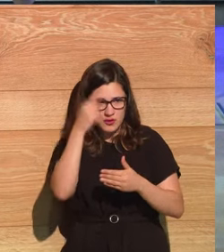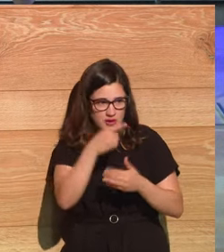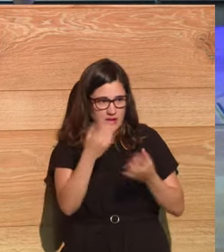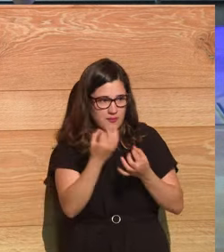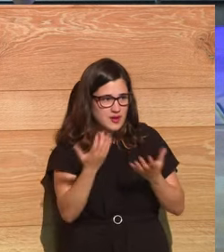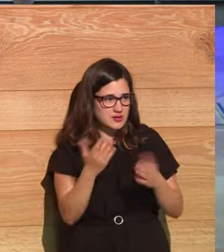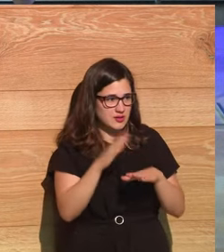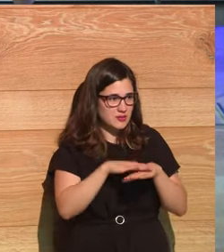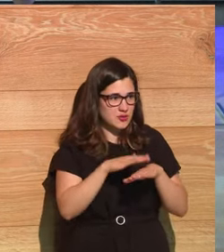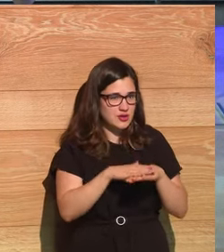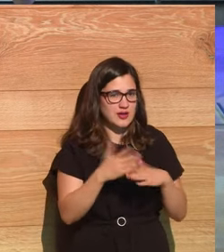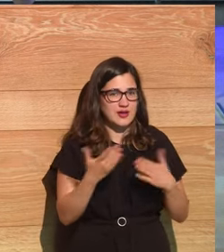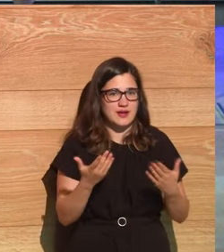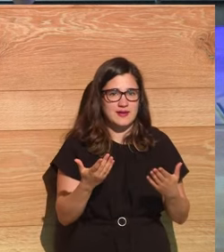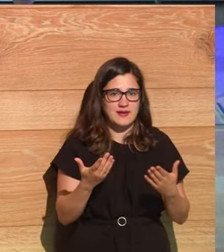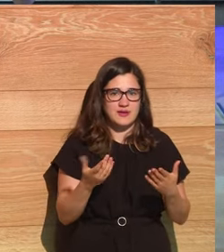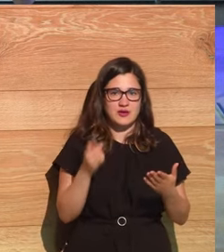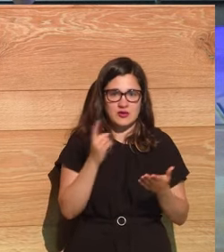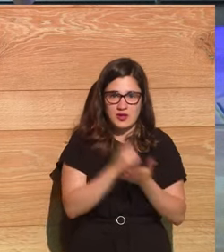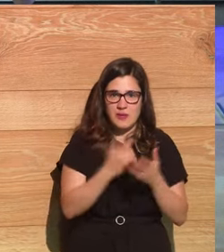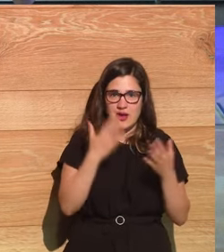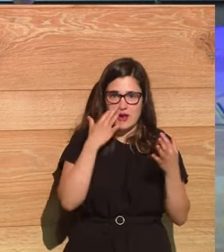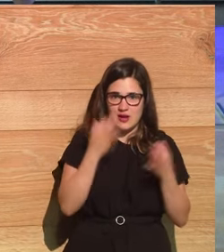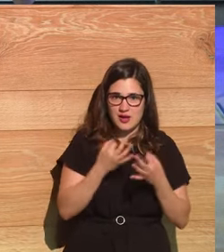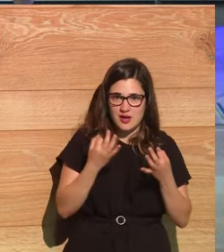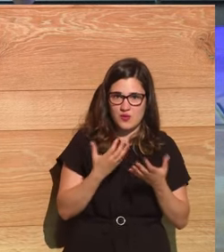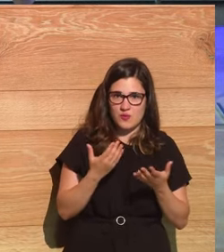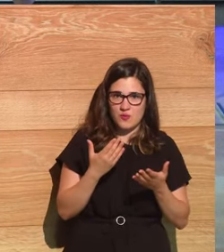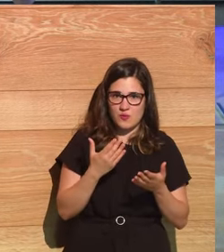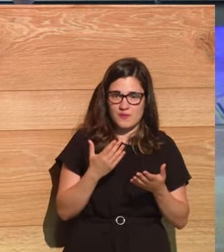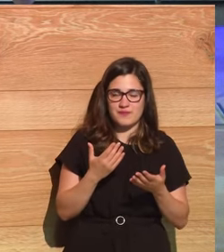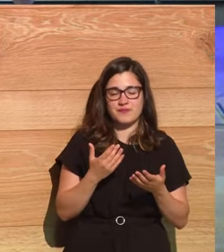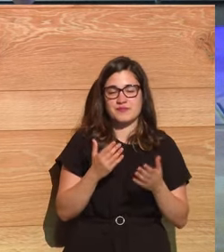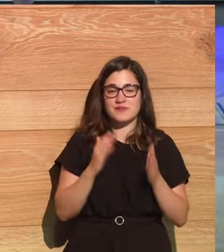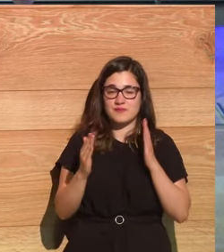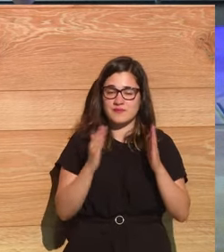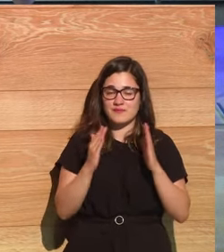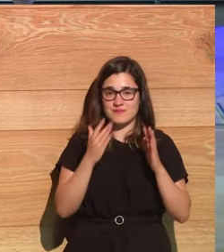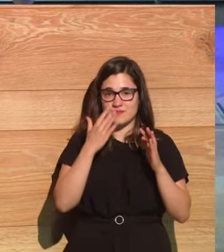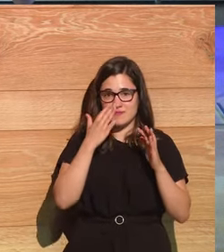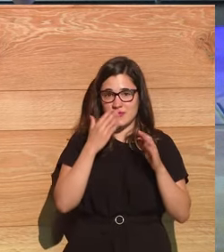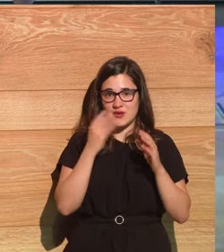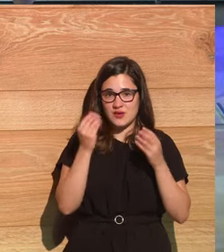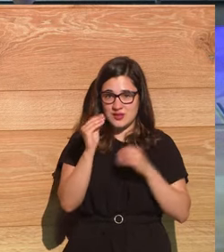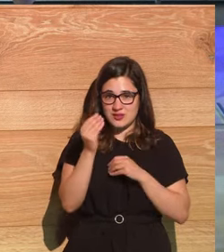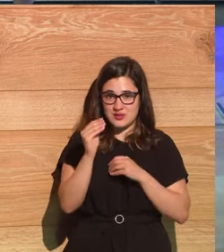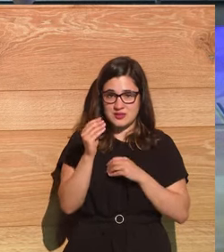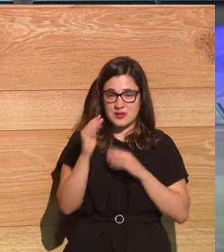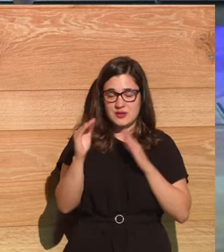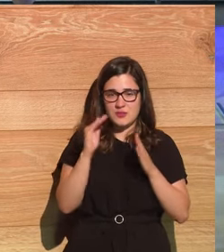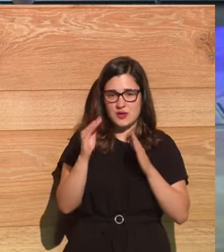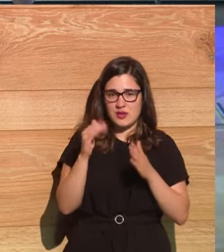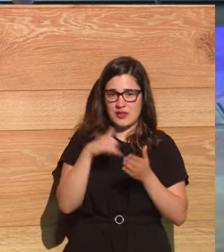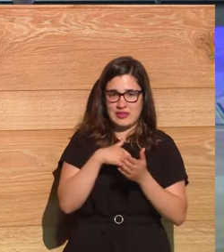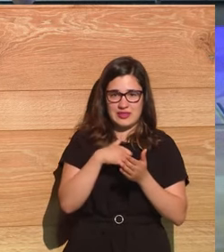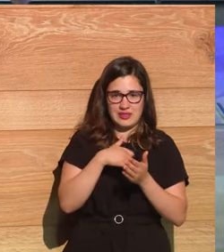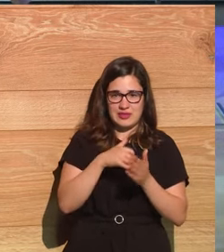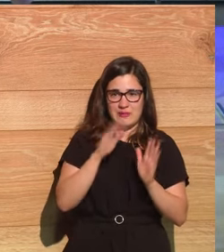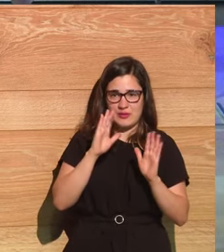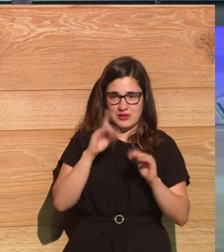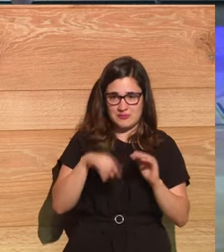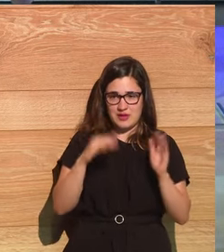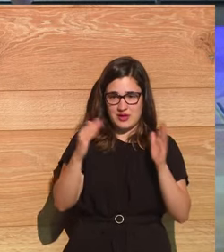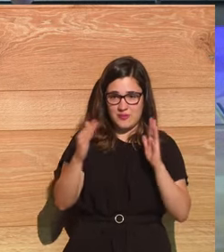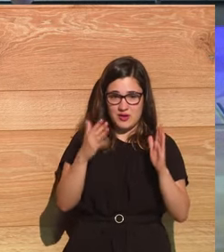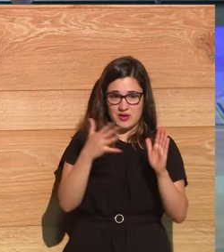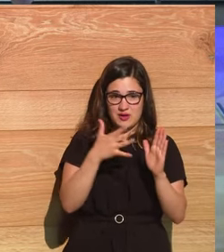qué viene esto, no? Nos ponemos otra vez en riesgo. Bueno, la adolescencia es un periodo ciertamente de muchísima vulnerabilidad, pero es un periodo que lo que está